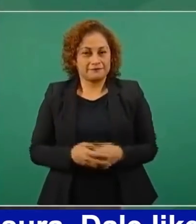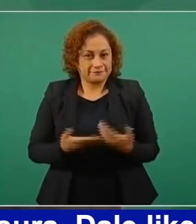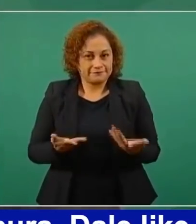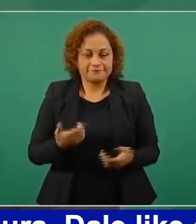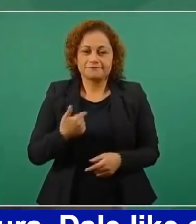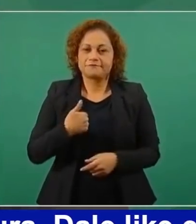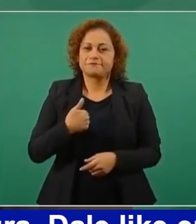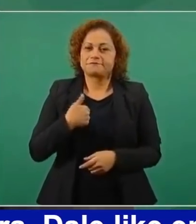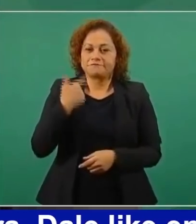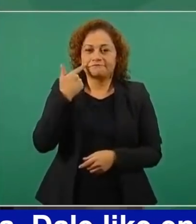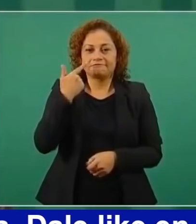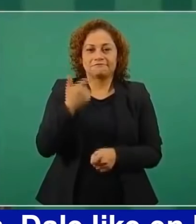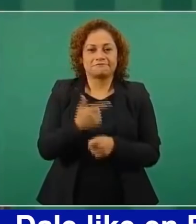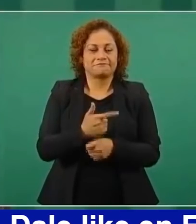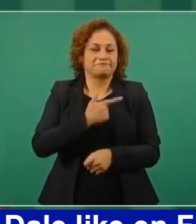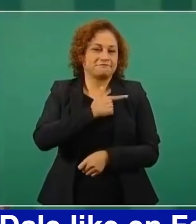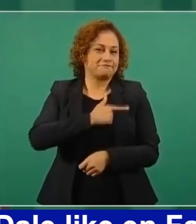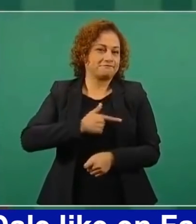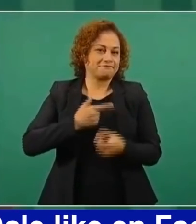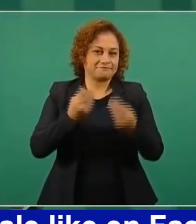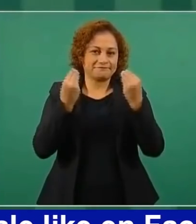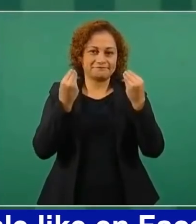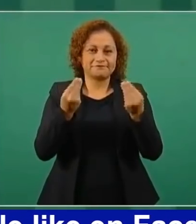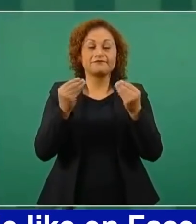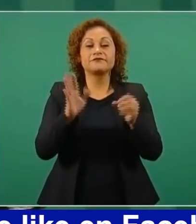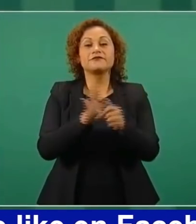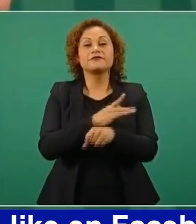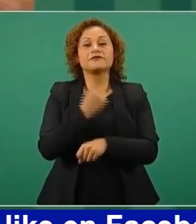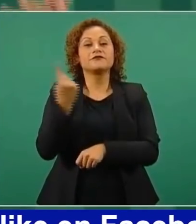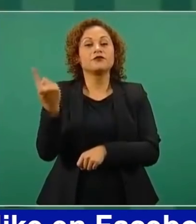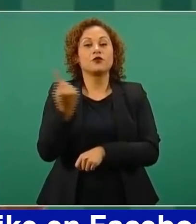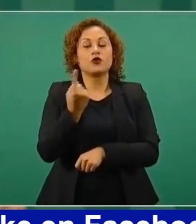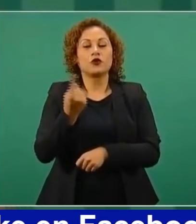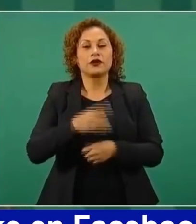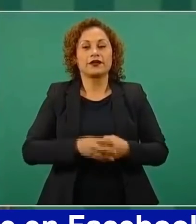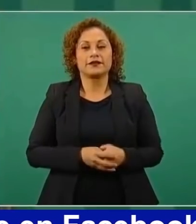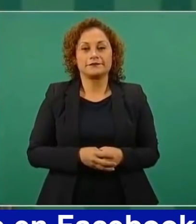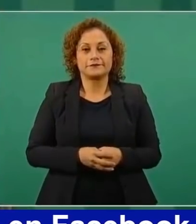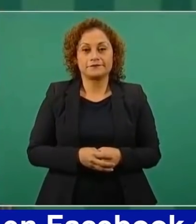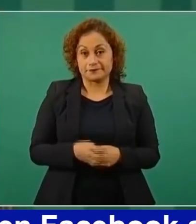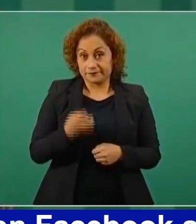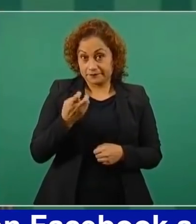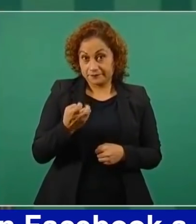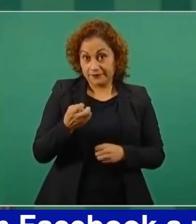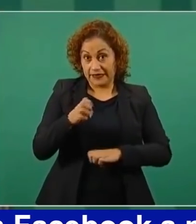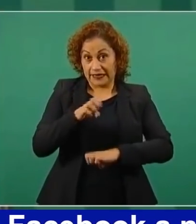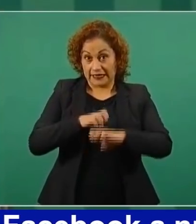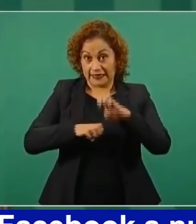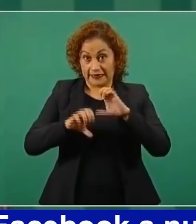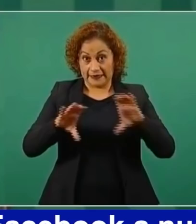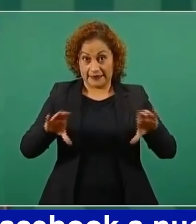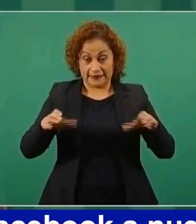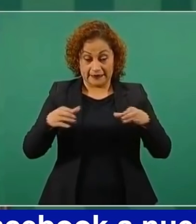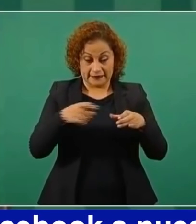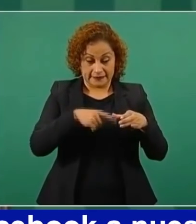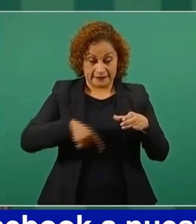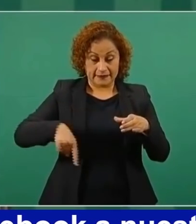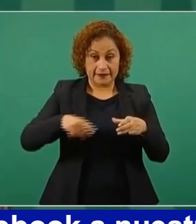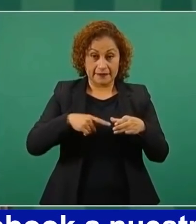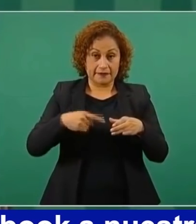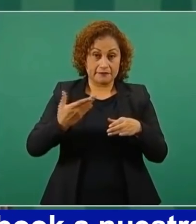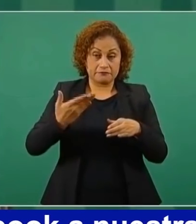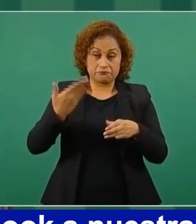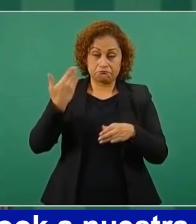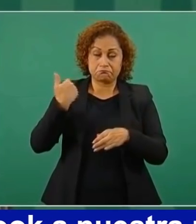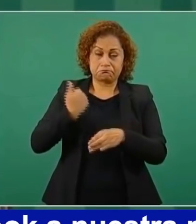gusto, porque estamos hablando de una empresa que tiene décadas,